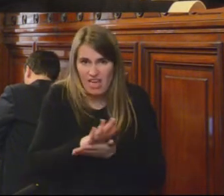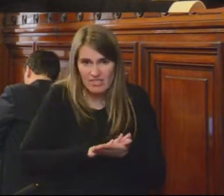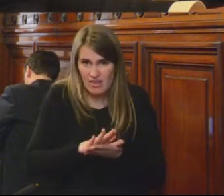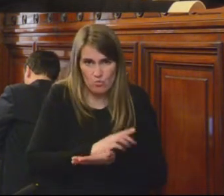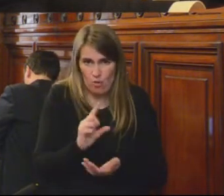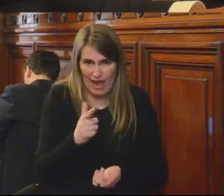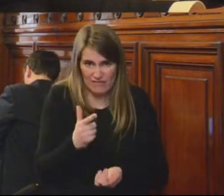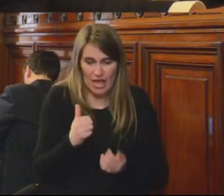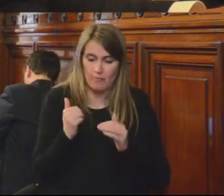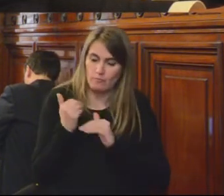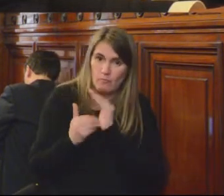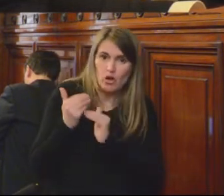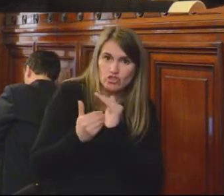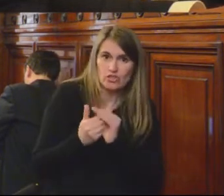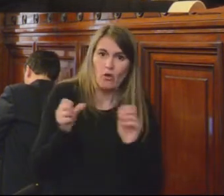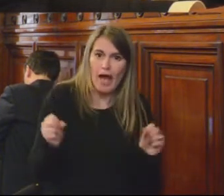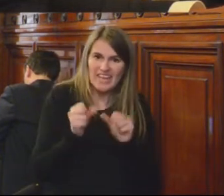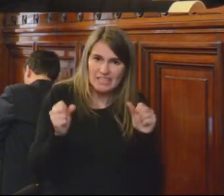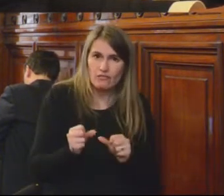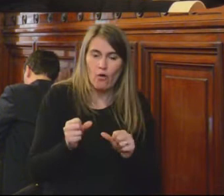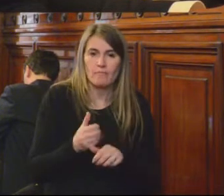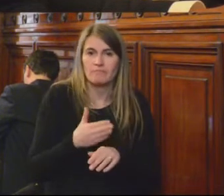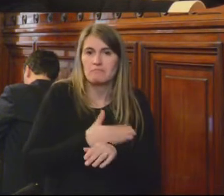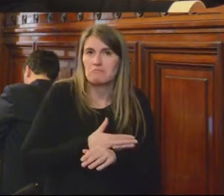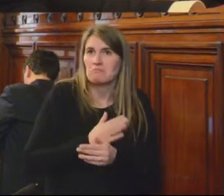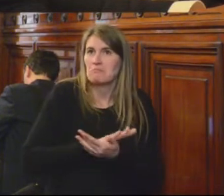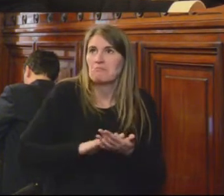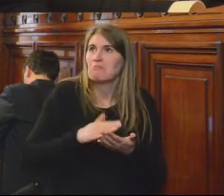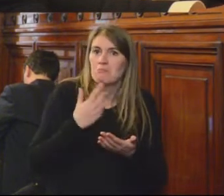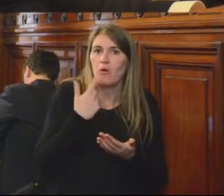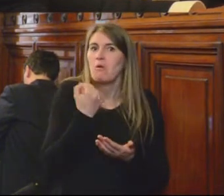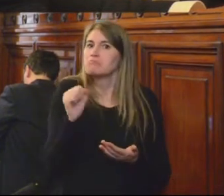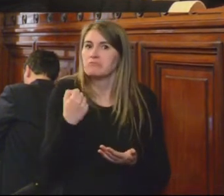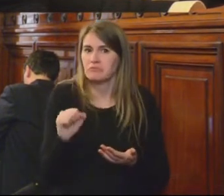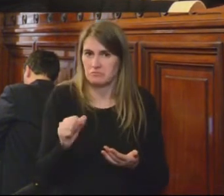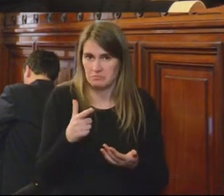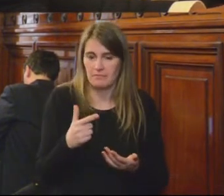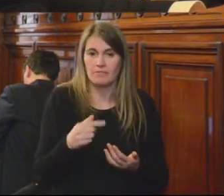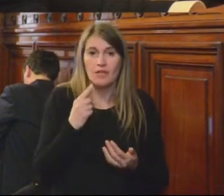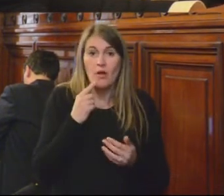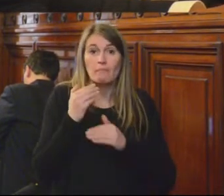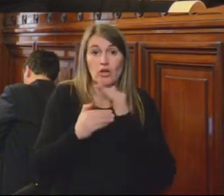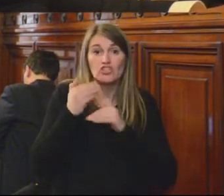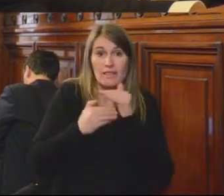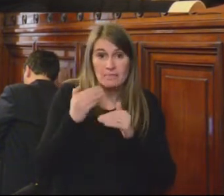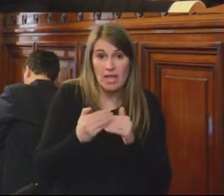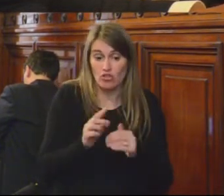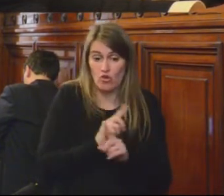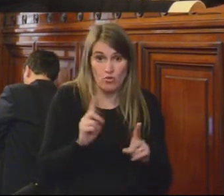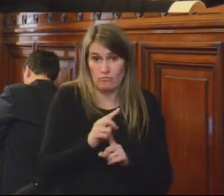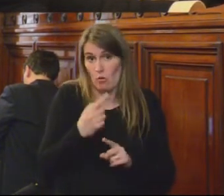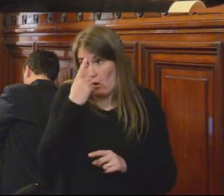todo el proceso antes de producirse faltas absolutas. Se trata entonces de un procedimiento irregular y